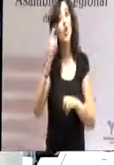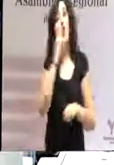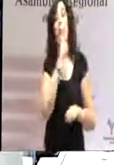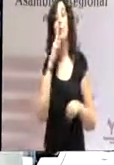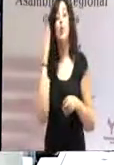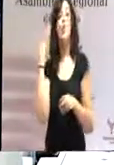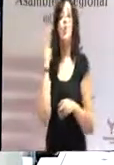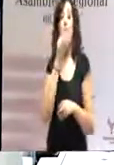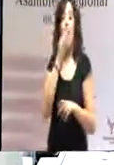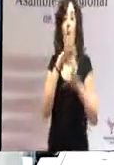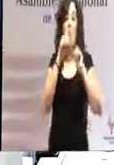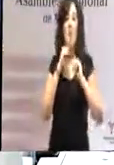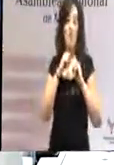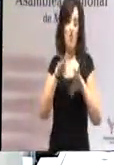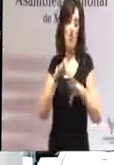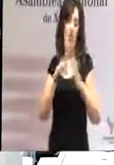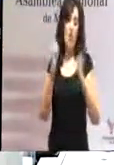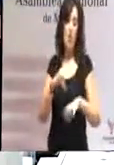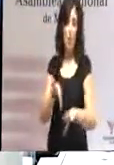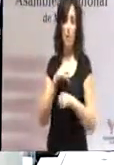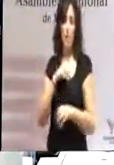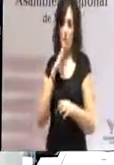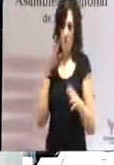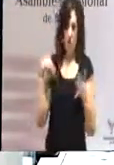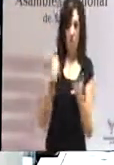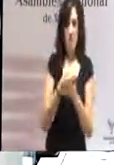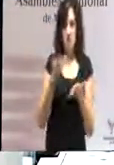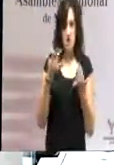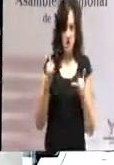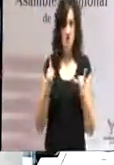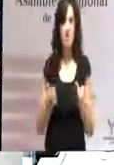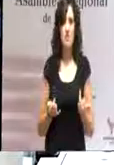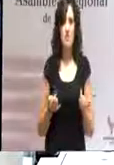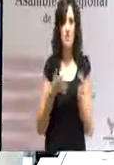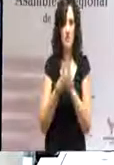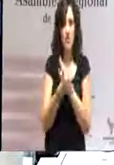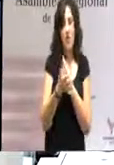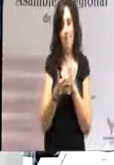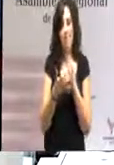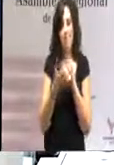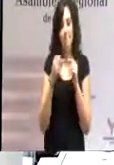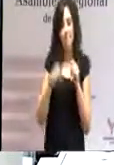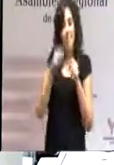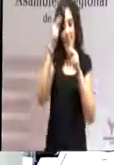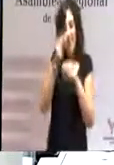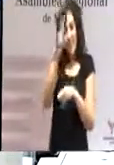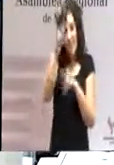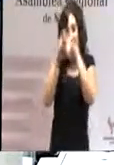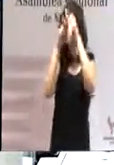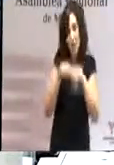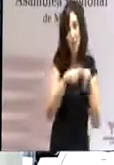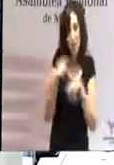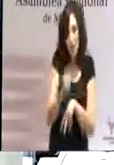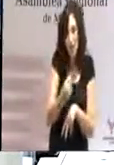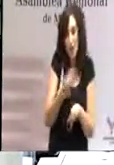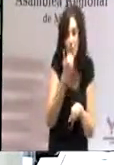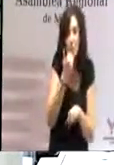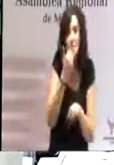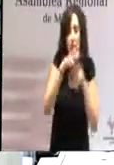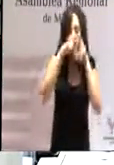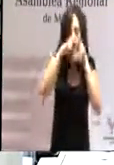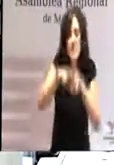acuerdo de investidura. Por tanto, señorías, este es el dibujo, este es el diagnóstico de la región, por lo que no podemos